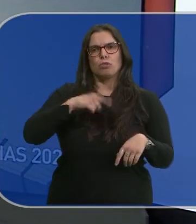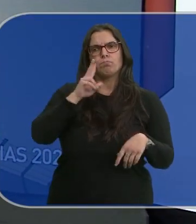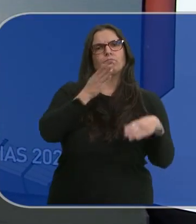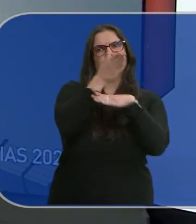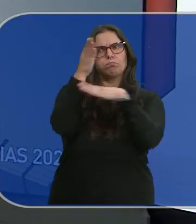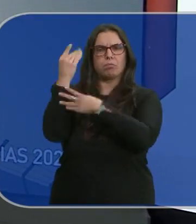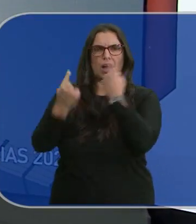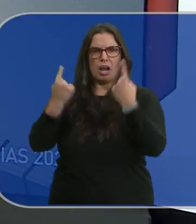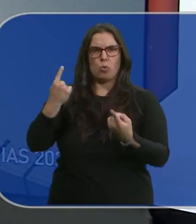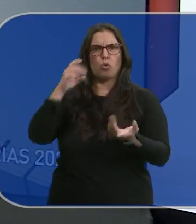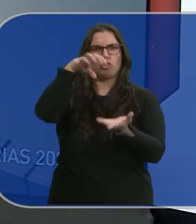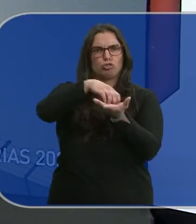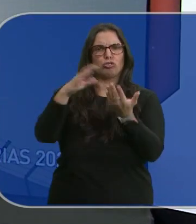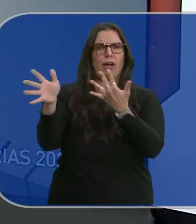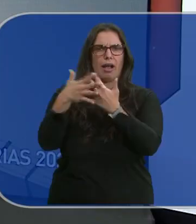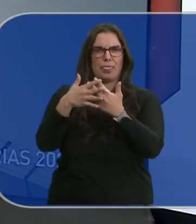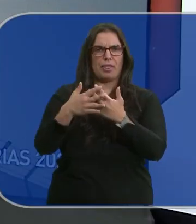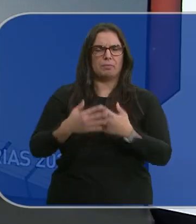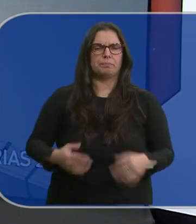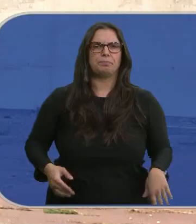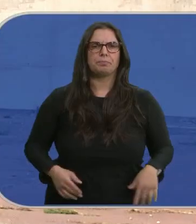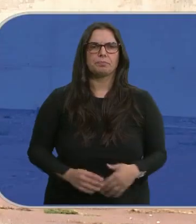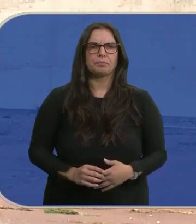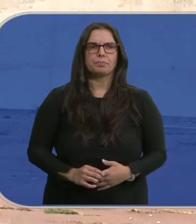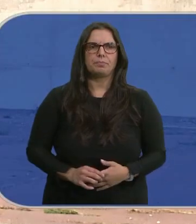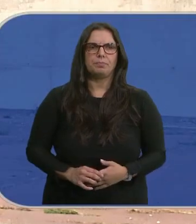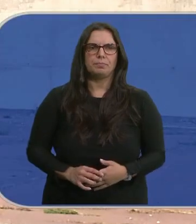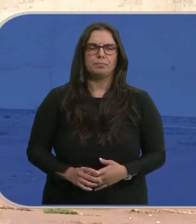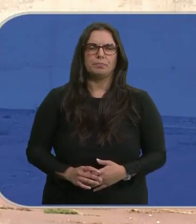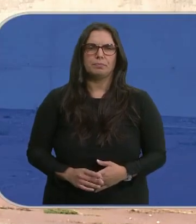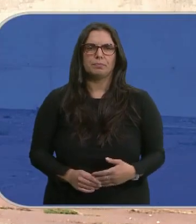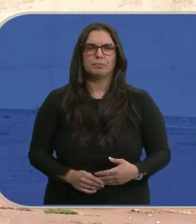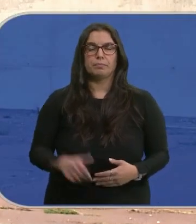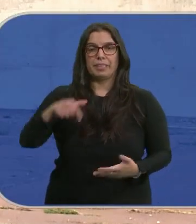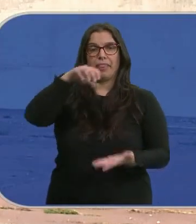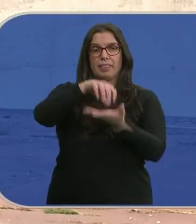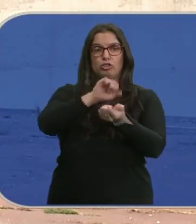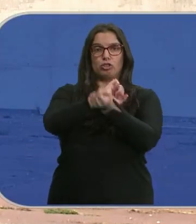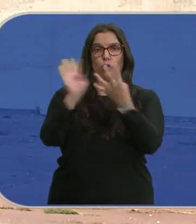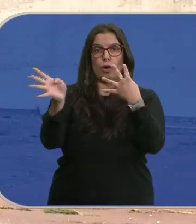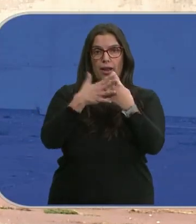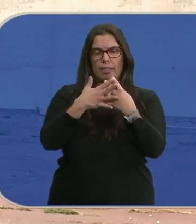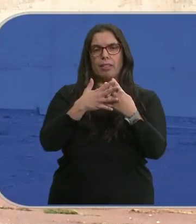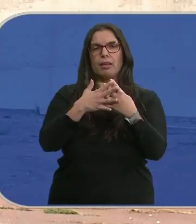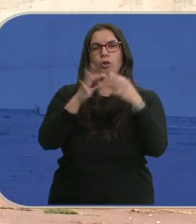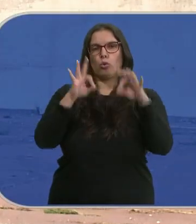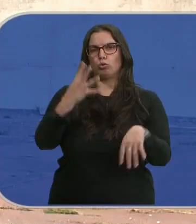algunos de esos centros penitenciarios de la comunidad. Este centro penitenciario, que cumple 40 años, sigue